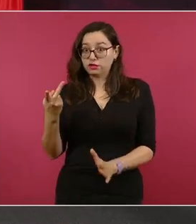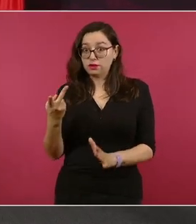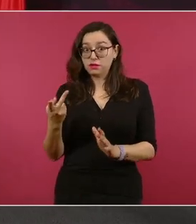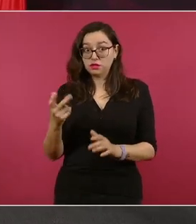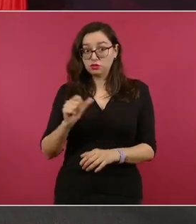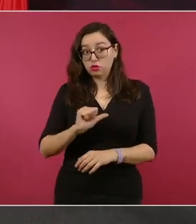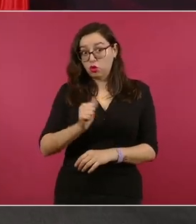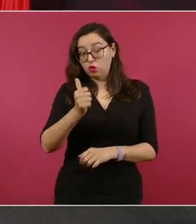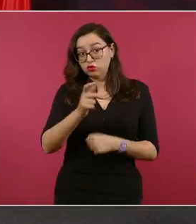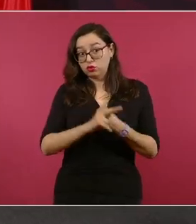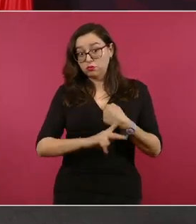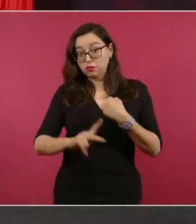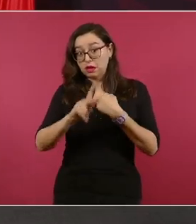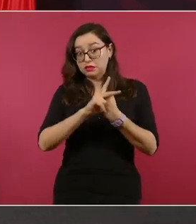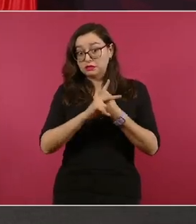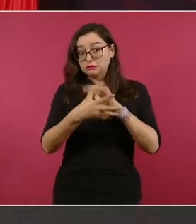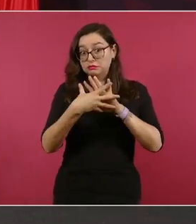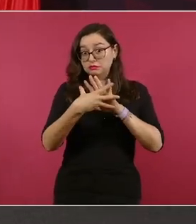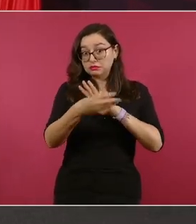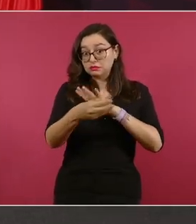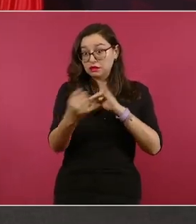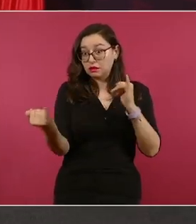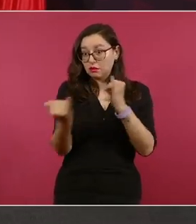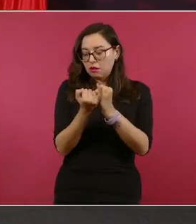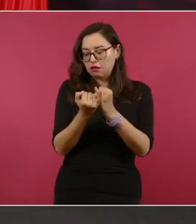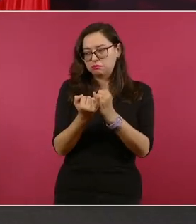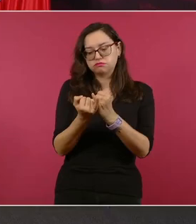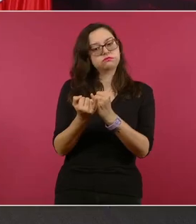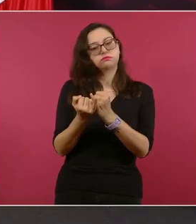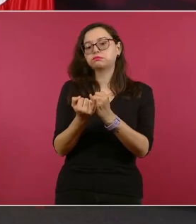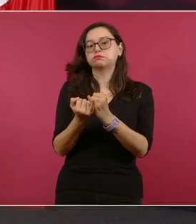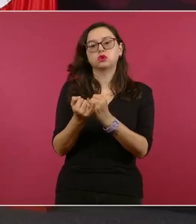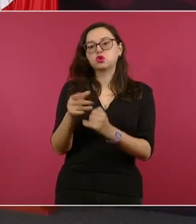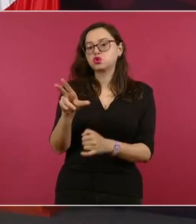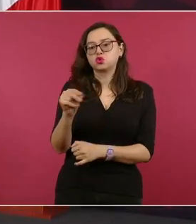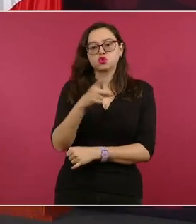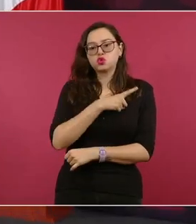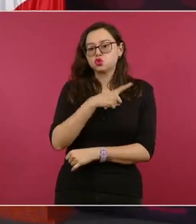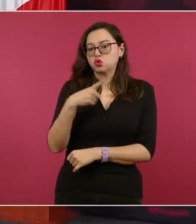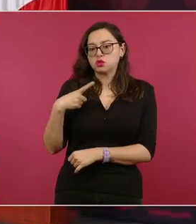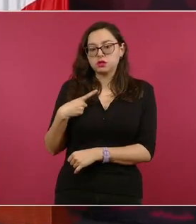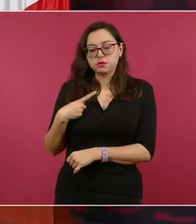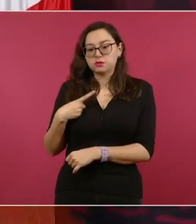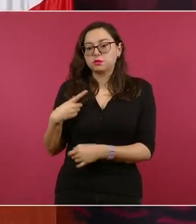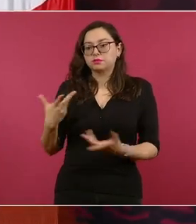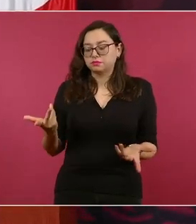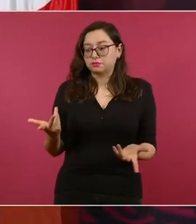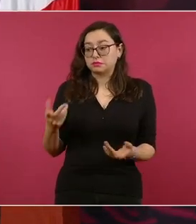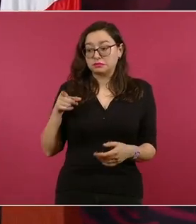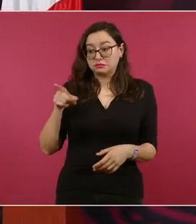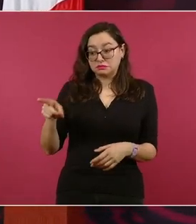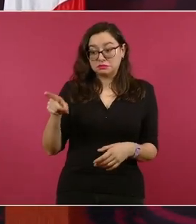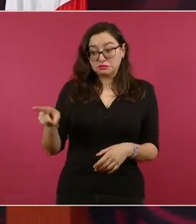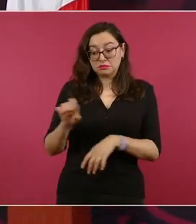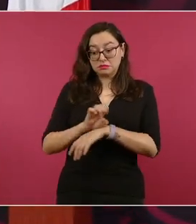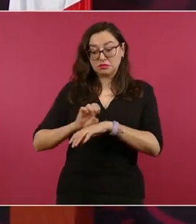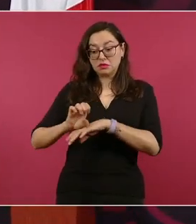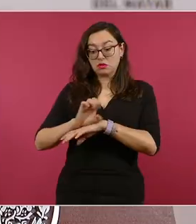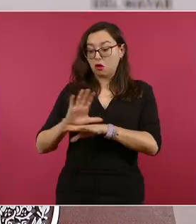México, y en especial su representación diplomática. Que